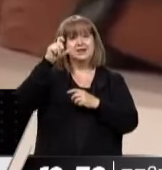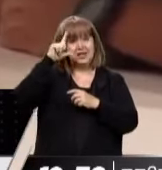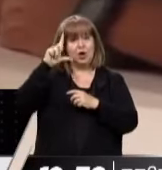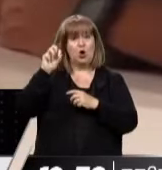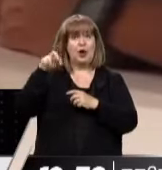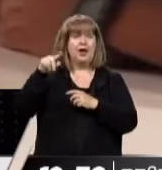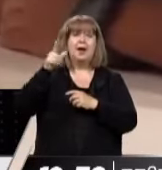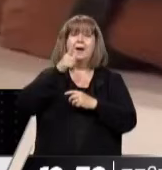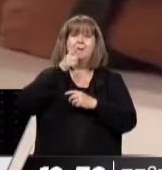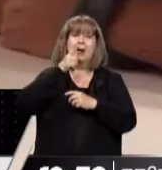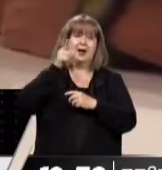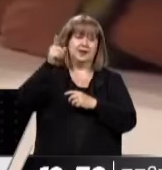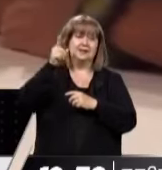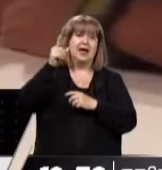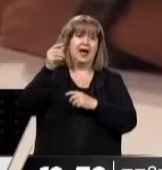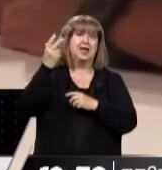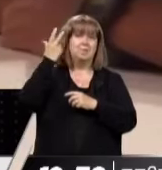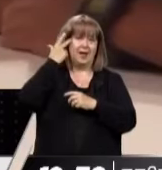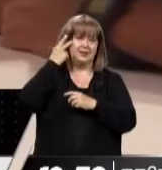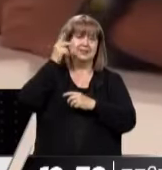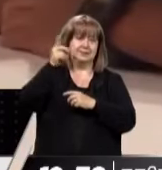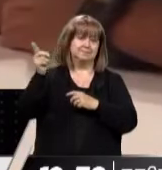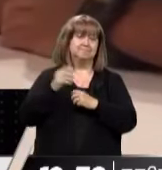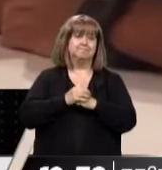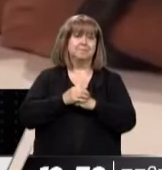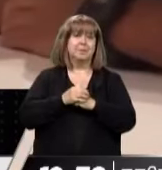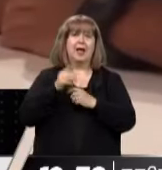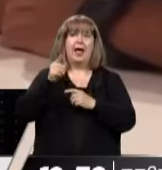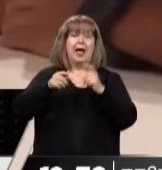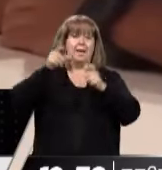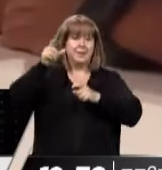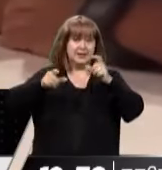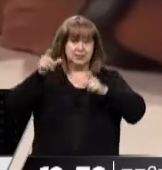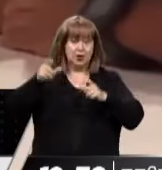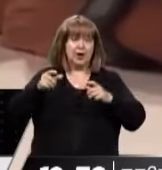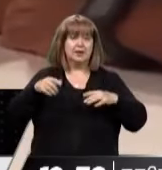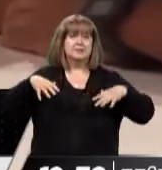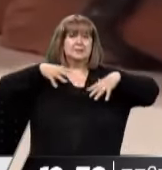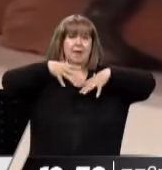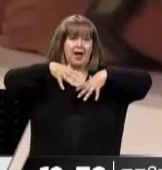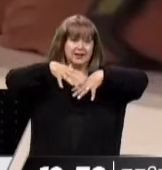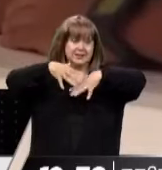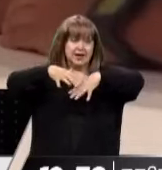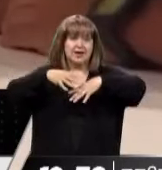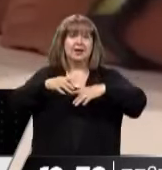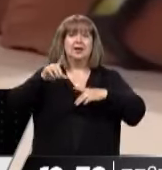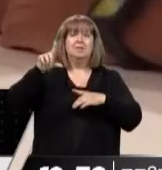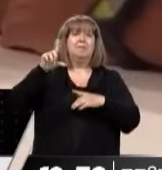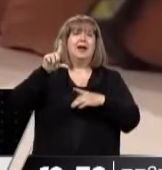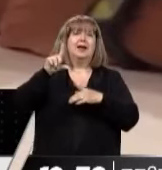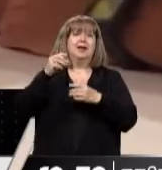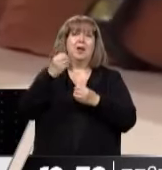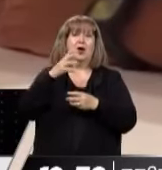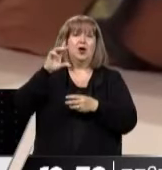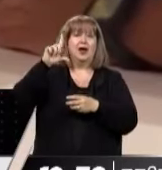Messi más grande que Barcelona. Sí, pero la gente no lo bancó. La gente tendría que haber salido a hacer una marcha, algo. Que se vaya a la puerta y que se quede Messi. Y